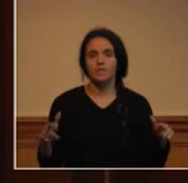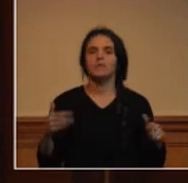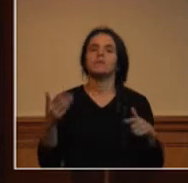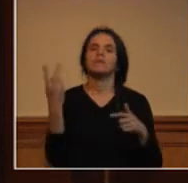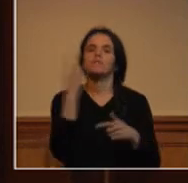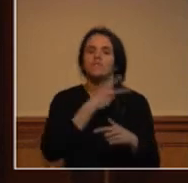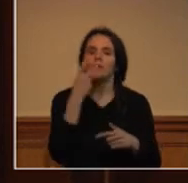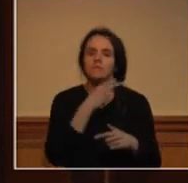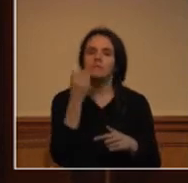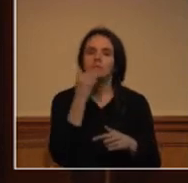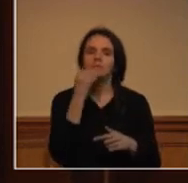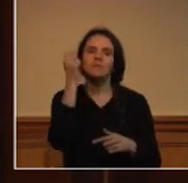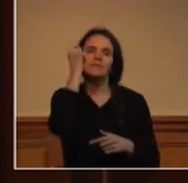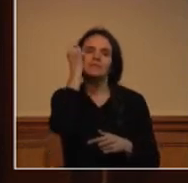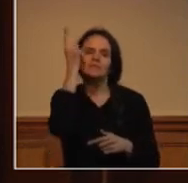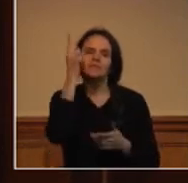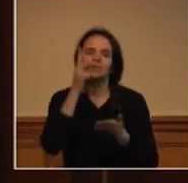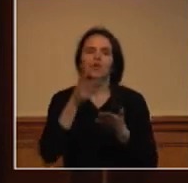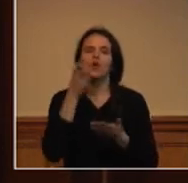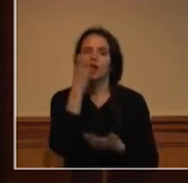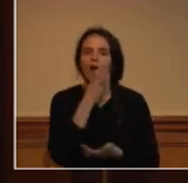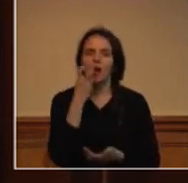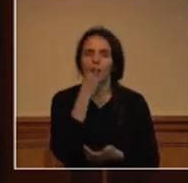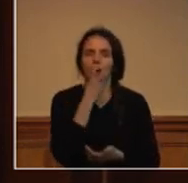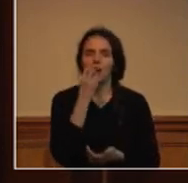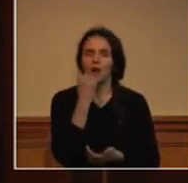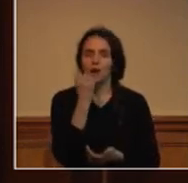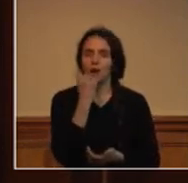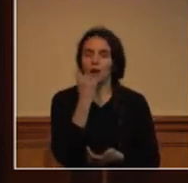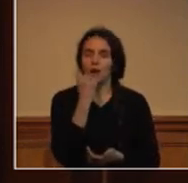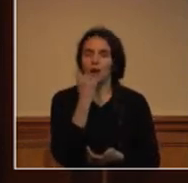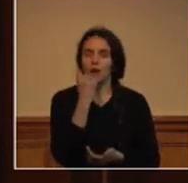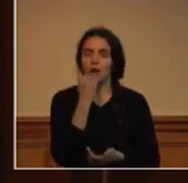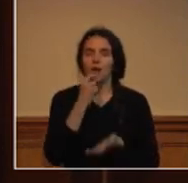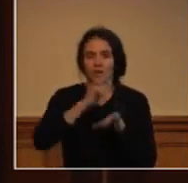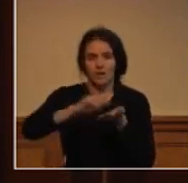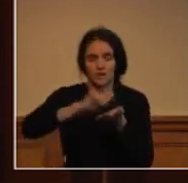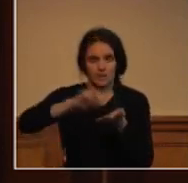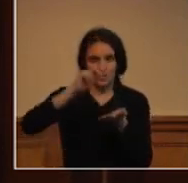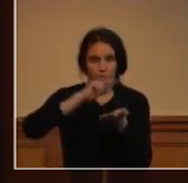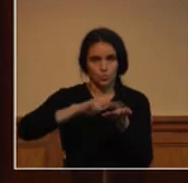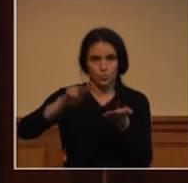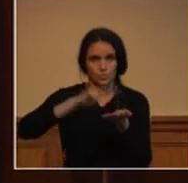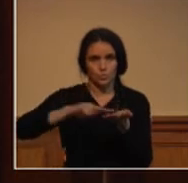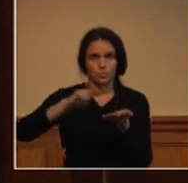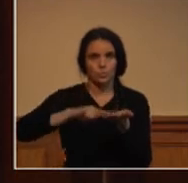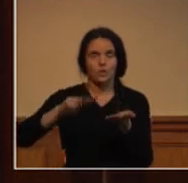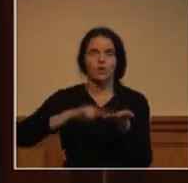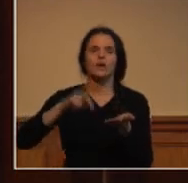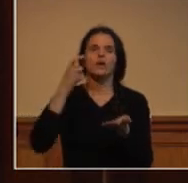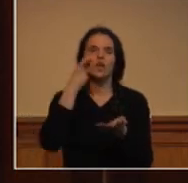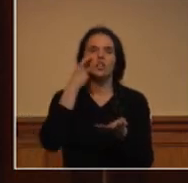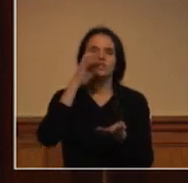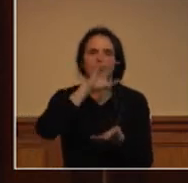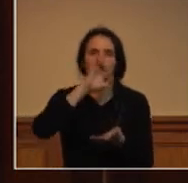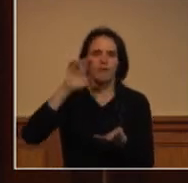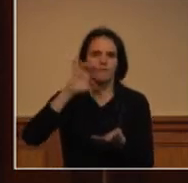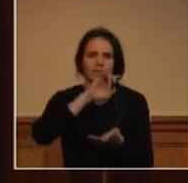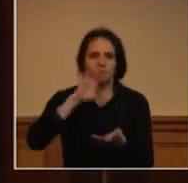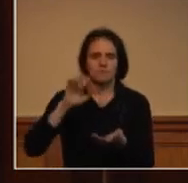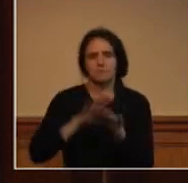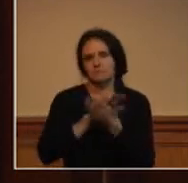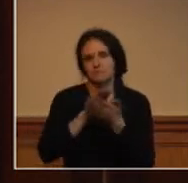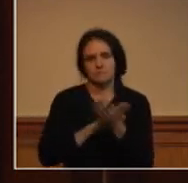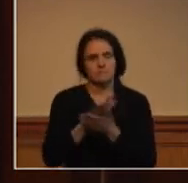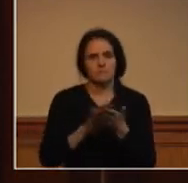y comprensión oral, en principio alfabético y lectoescritura, en el conocimiento de las letras, el